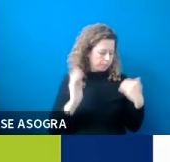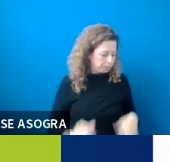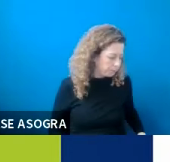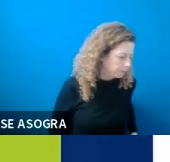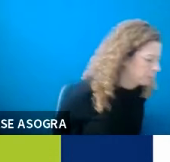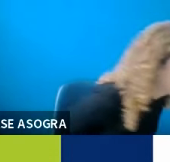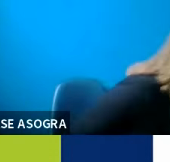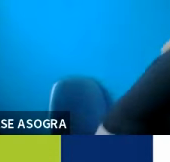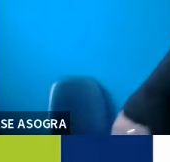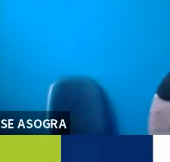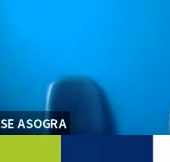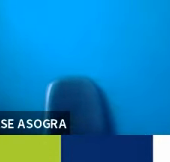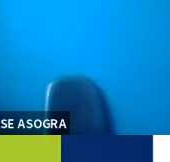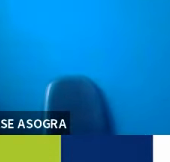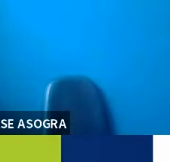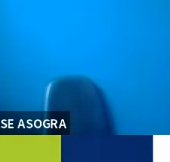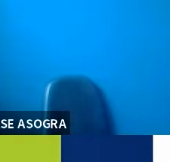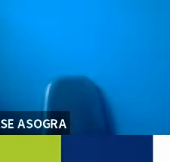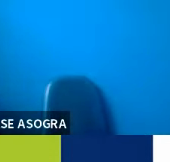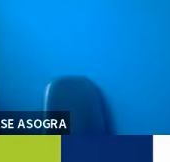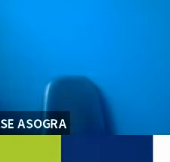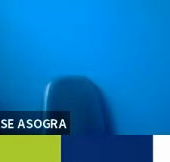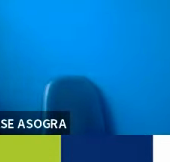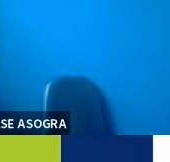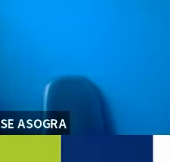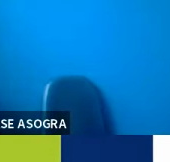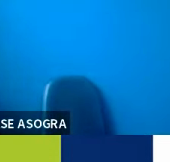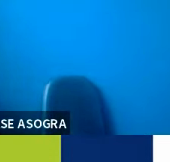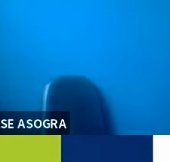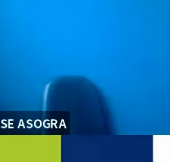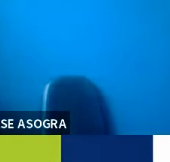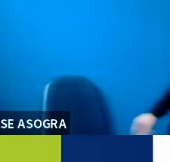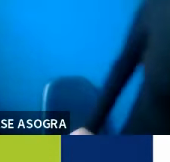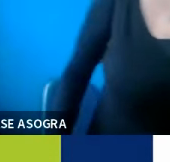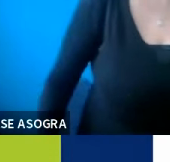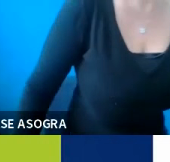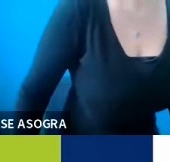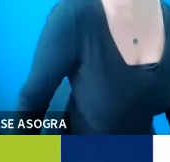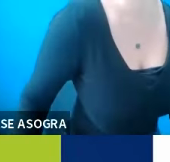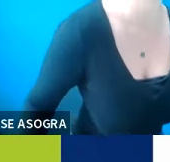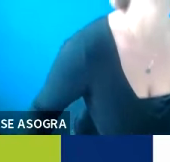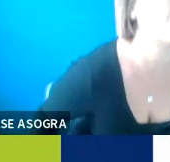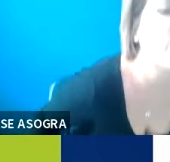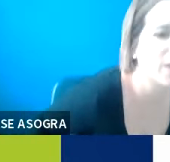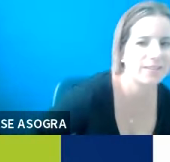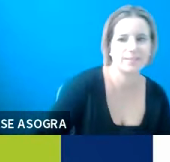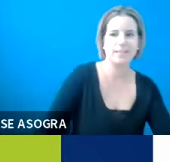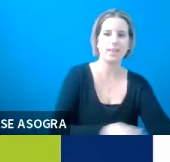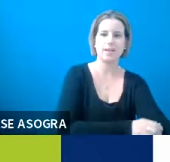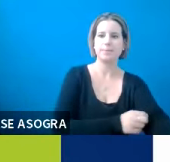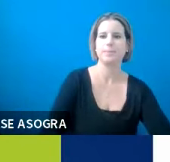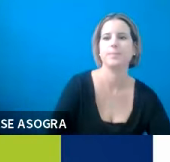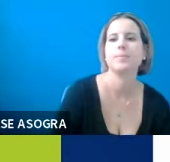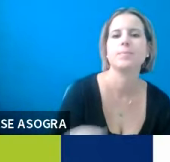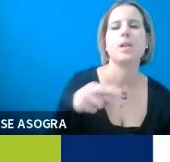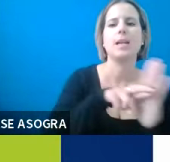Y las instituciones pues tienen que seguir aumentando recursos y tienen que seguir conociendo la satisfacción de los usuarios de dichos recursos, eso es